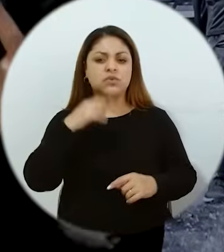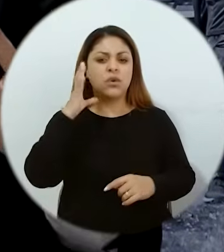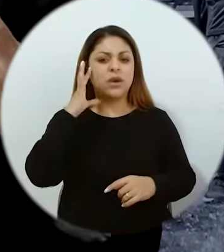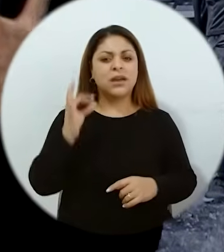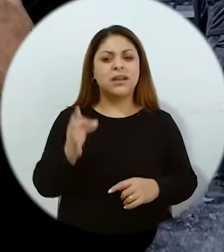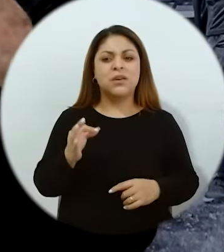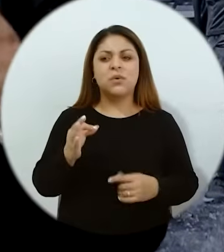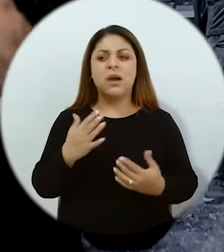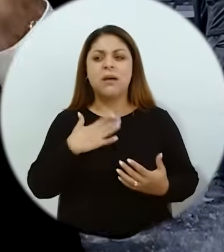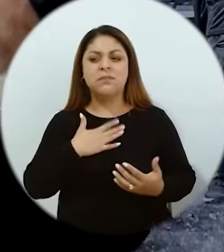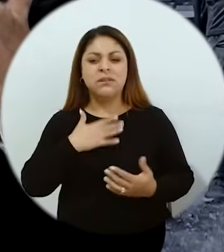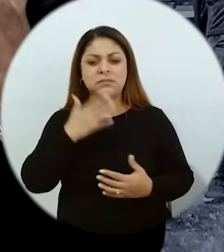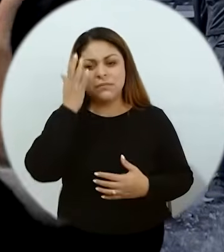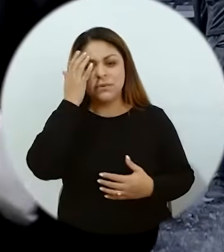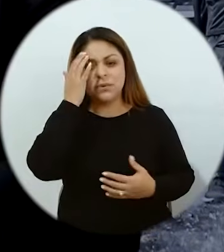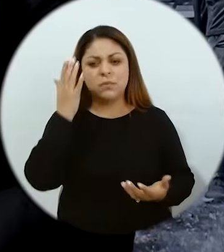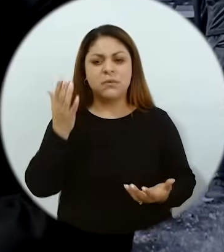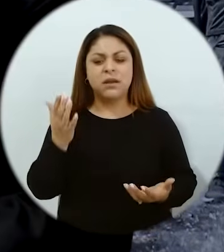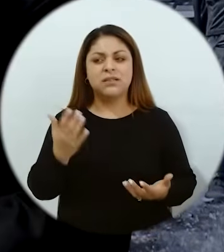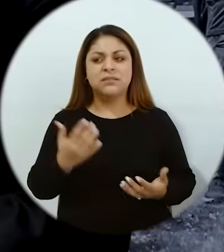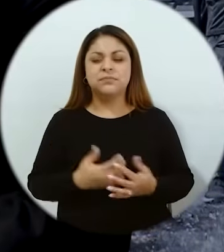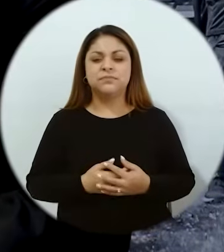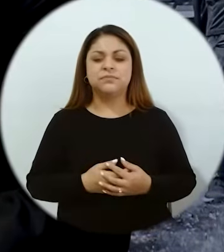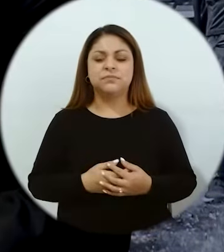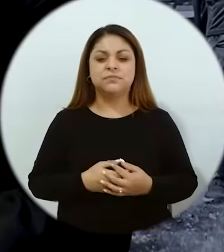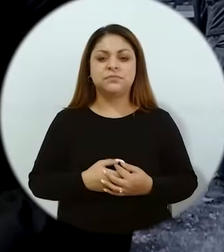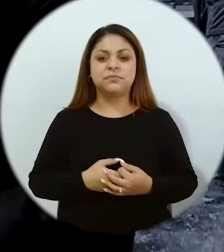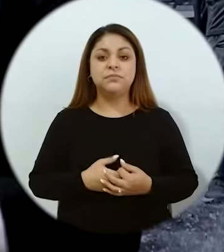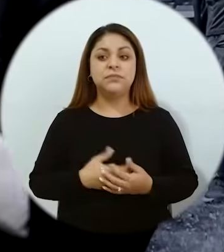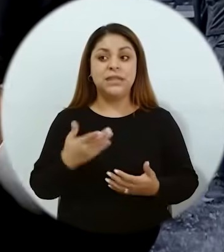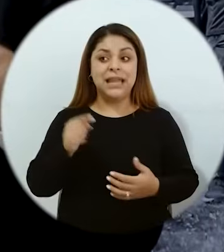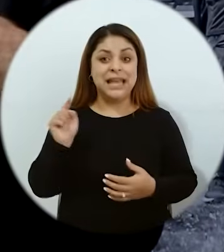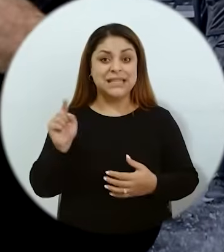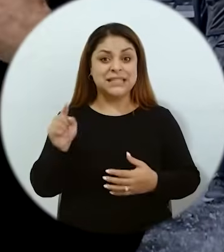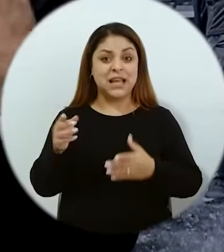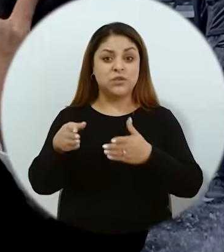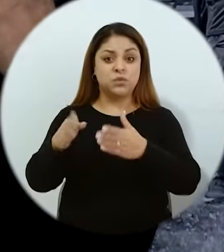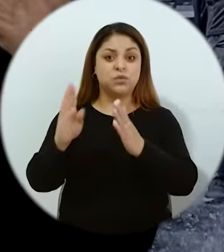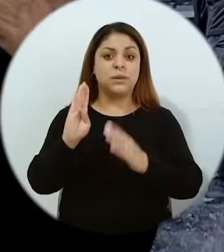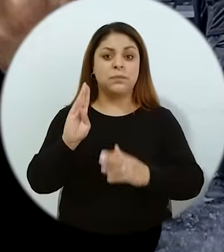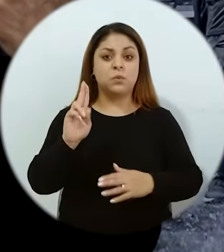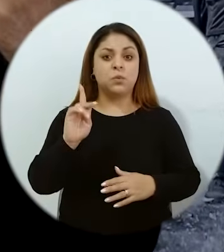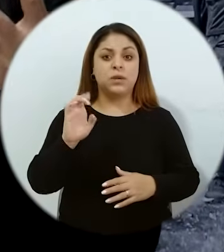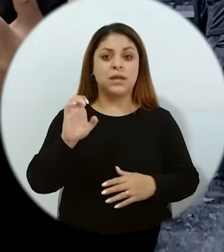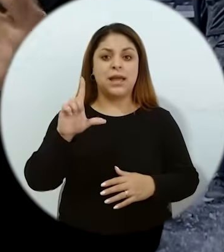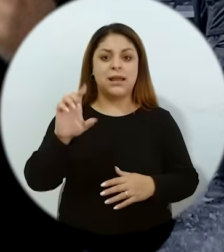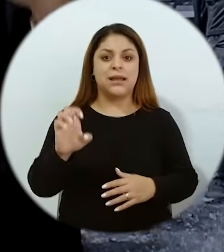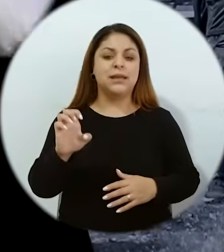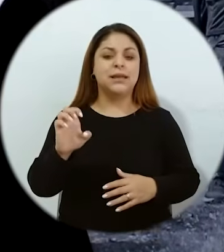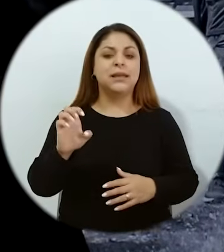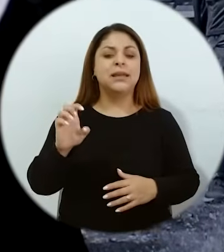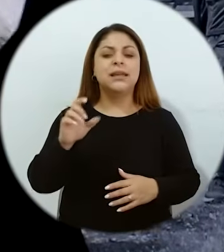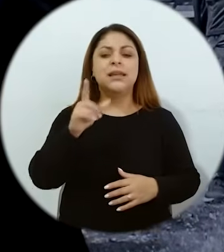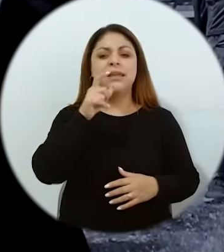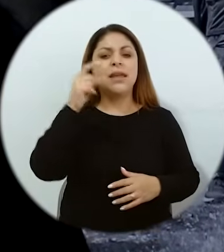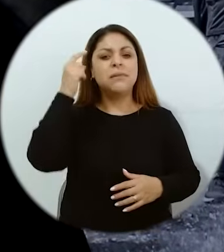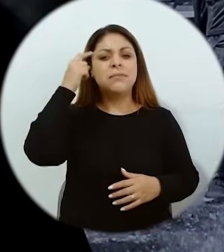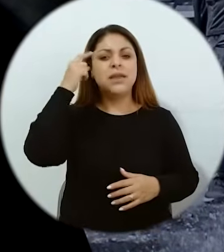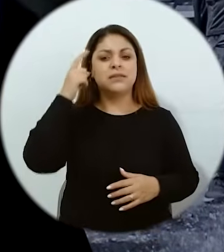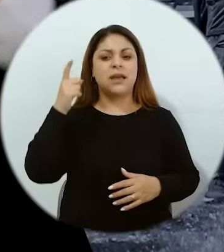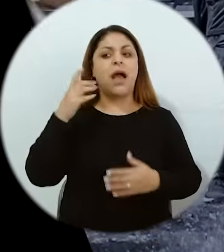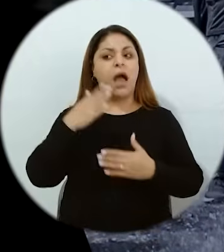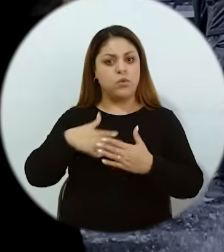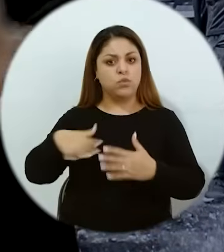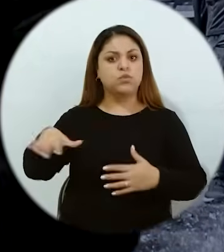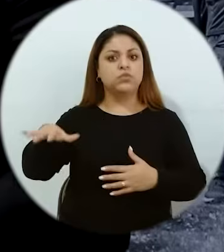yo creo que lo que me preocupa a mí es que esa ruta Bukele está en la mente de